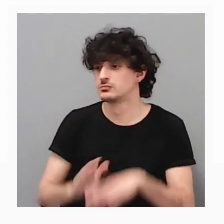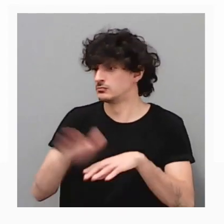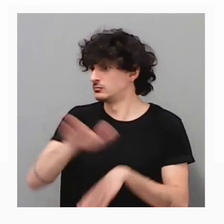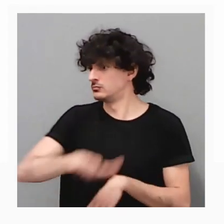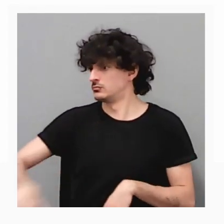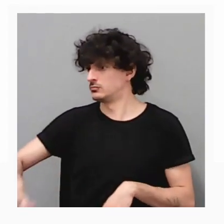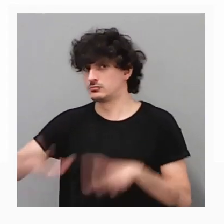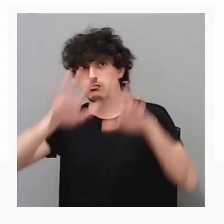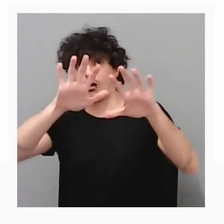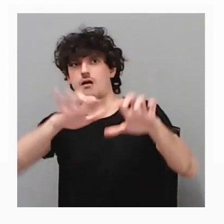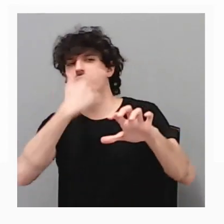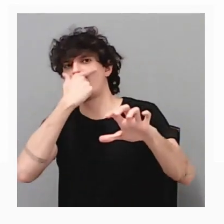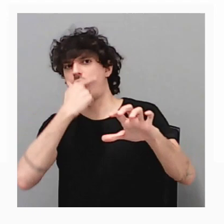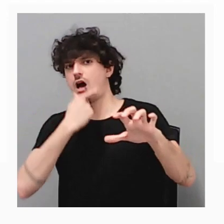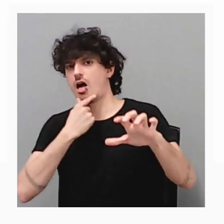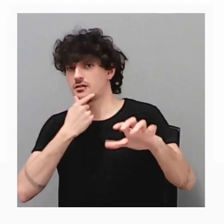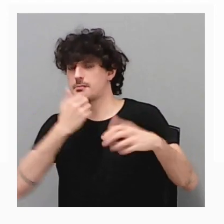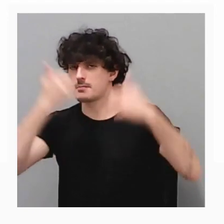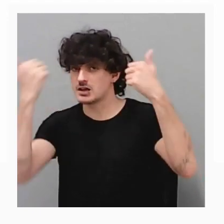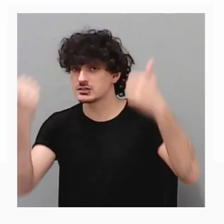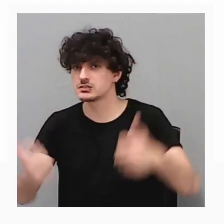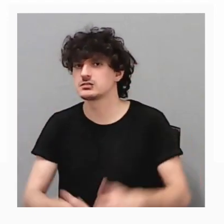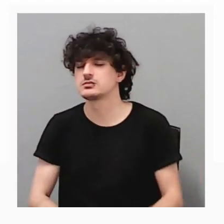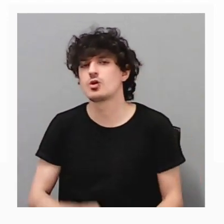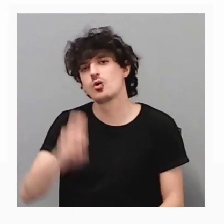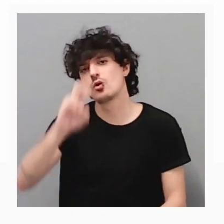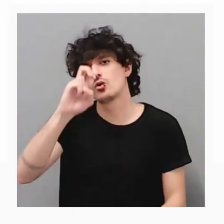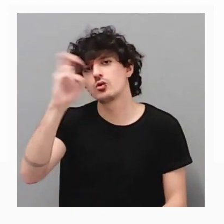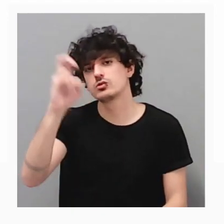muchísimo el aprendizaje, mira. Y ahora también otro